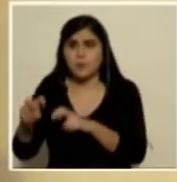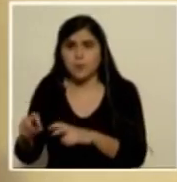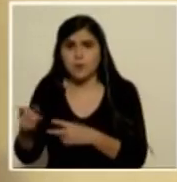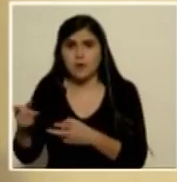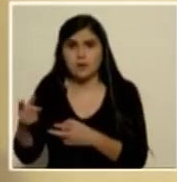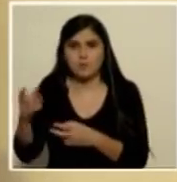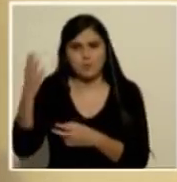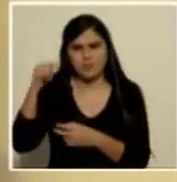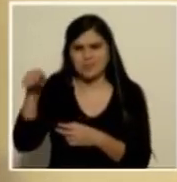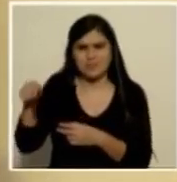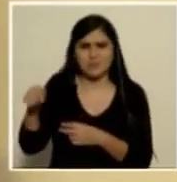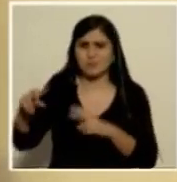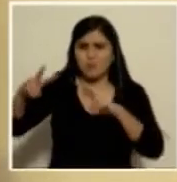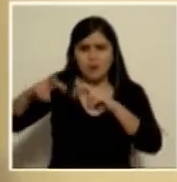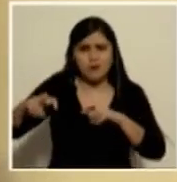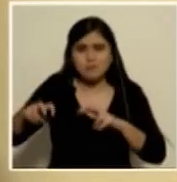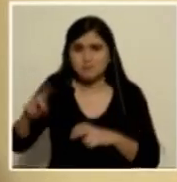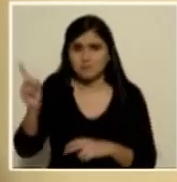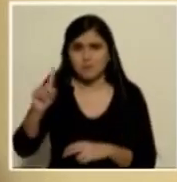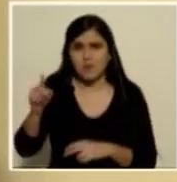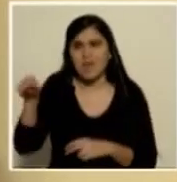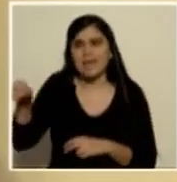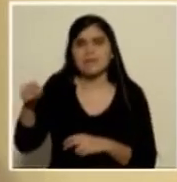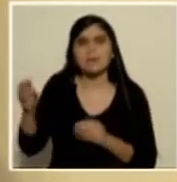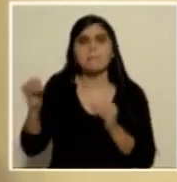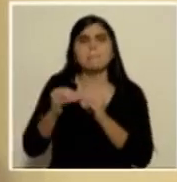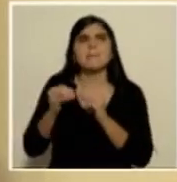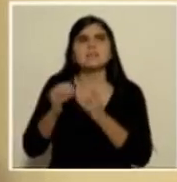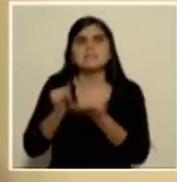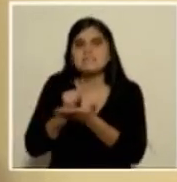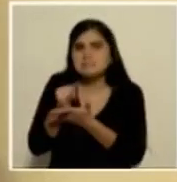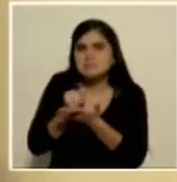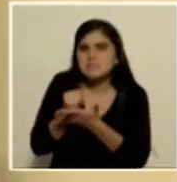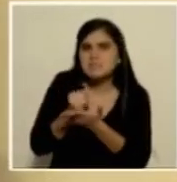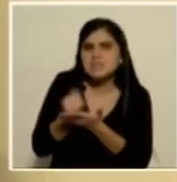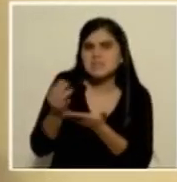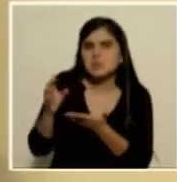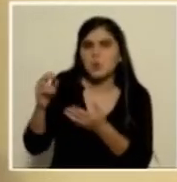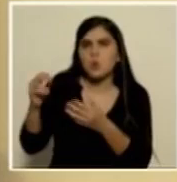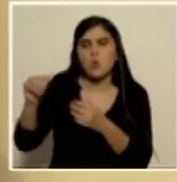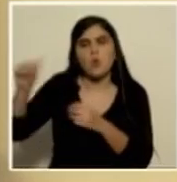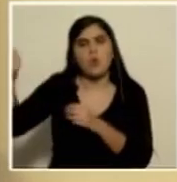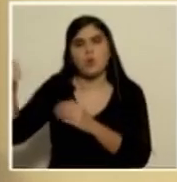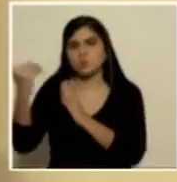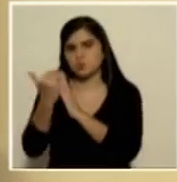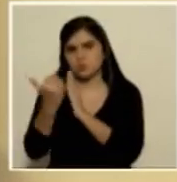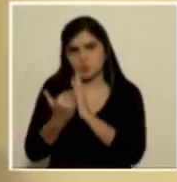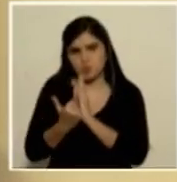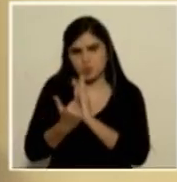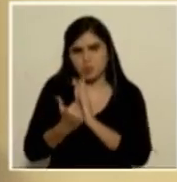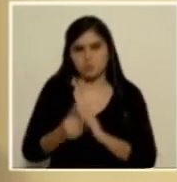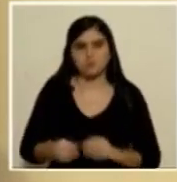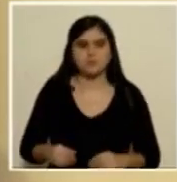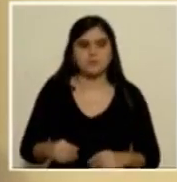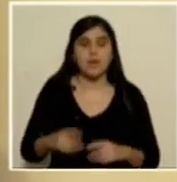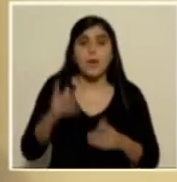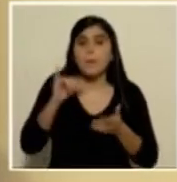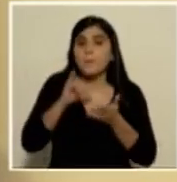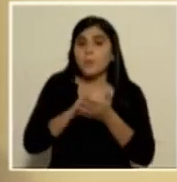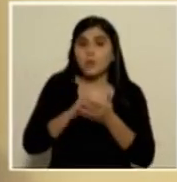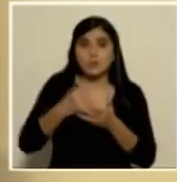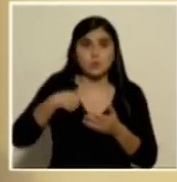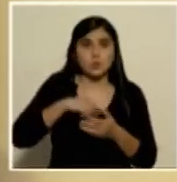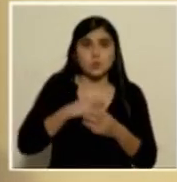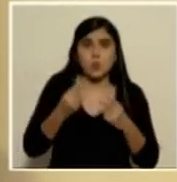para diagnóstico, son para otros fines más de investigación o eventualmente para uso en algunos protocolos, que por eso no nos hemos apresurado, porque